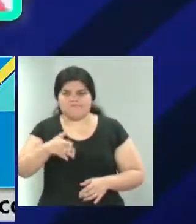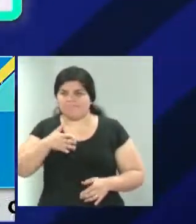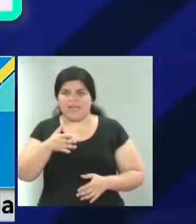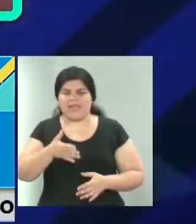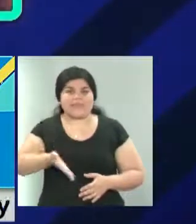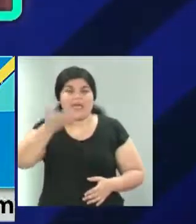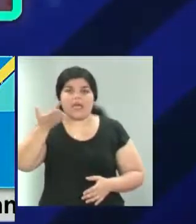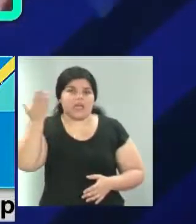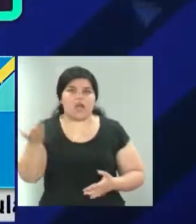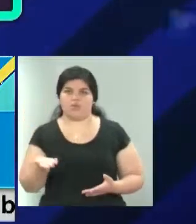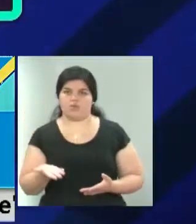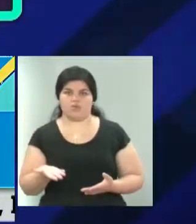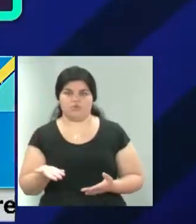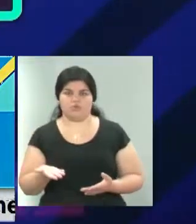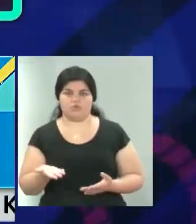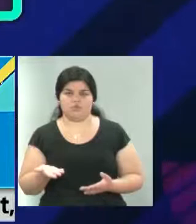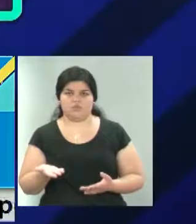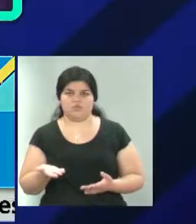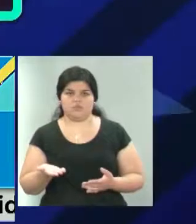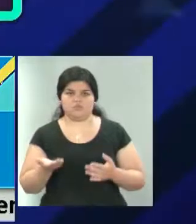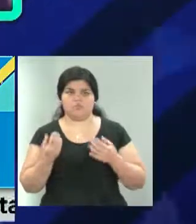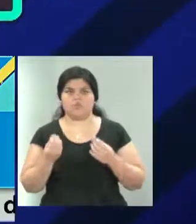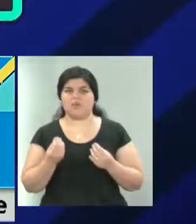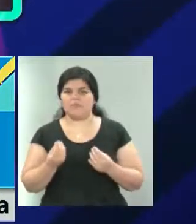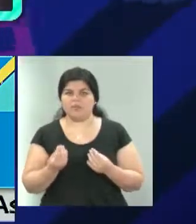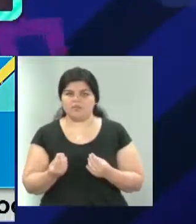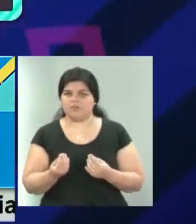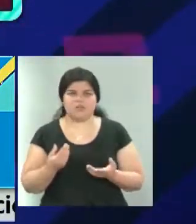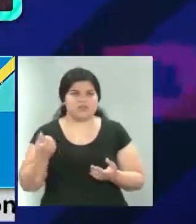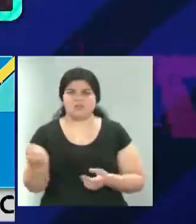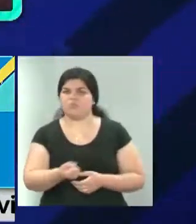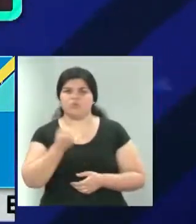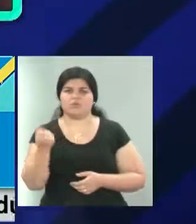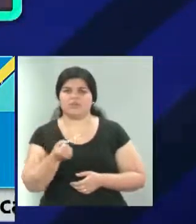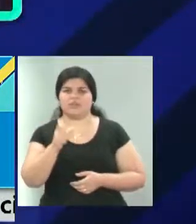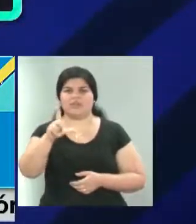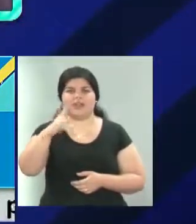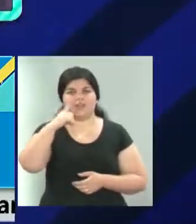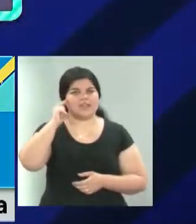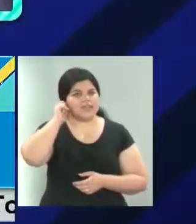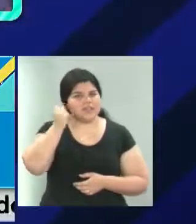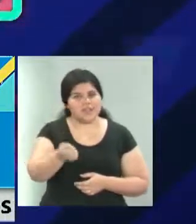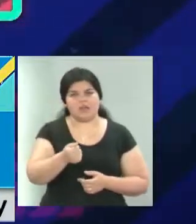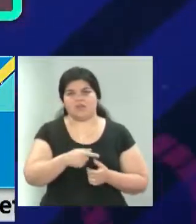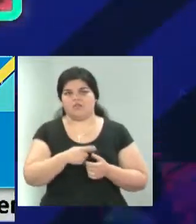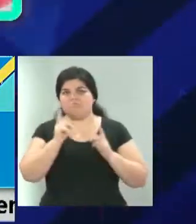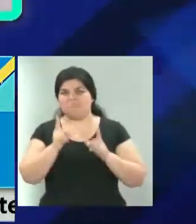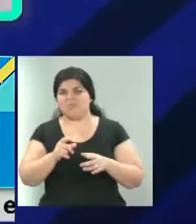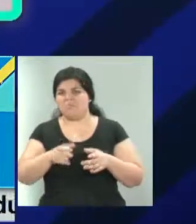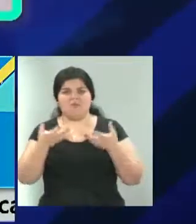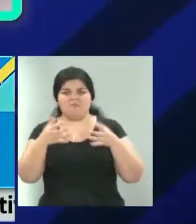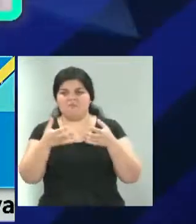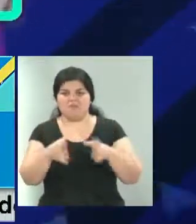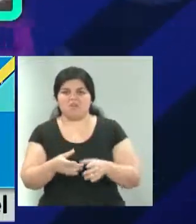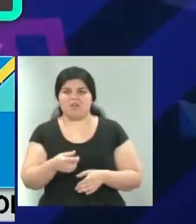Pero en este. Pero de ahí para abajo es un juego y pasa en la Liga Mendocina de Fútbol y no hay nada, no hay